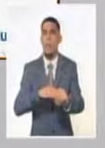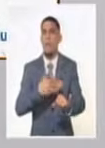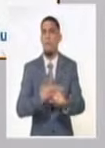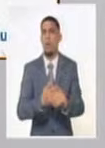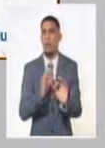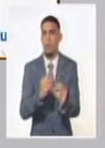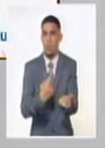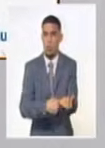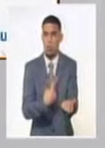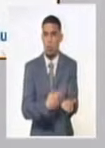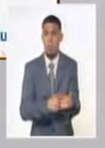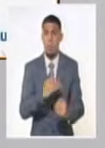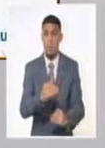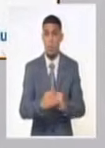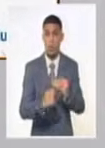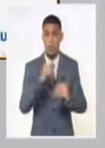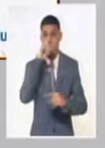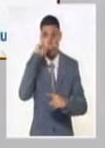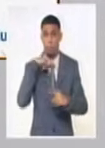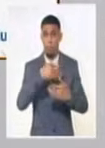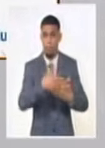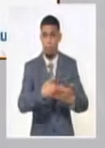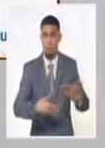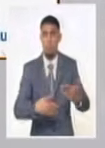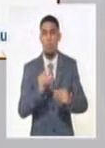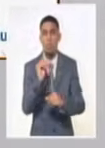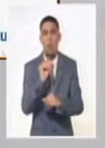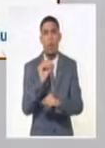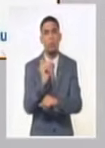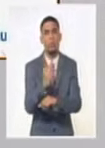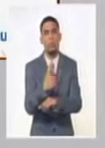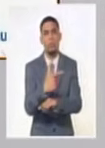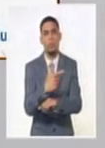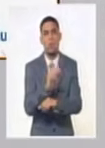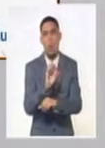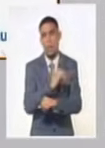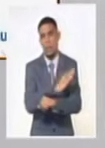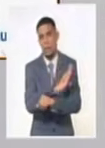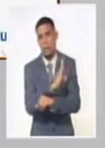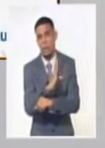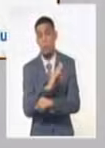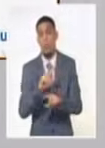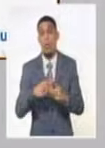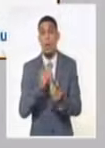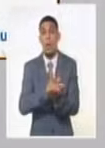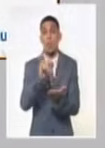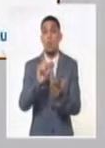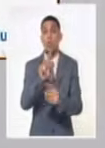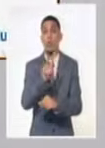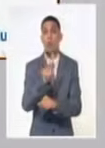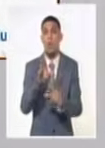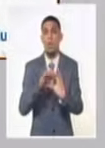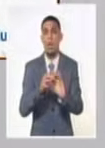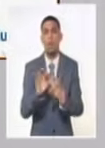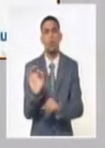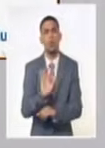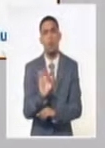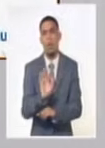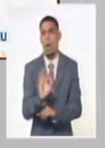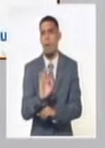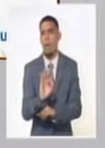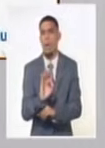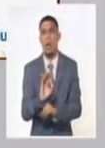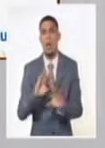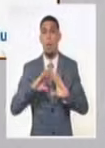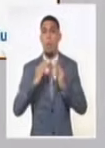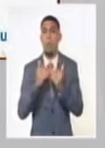Este proceso de los exámenes, precisamente atendiendo a que todos los estudiantes del 12 grado tampoco han desarrollado su proceso de aprendizaje en las